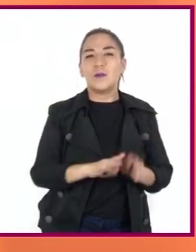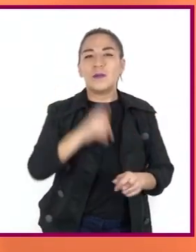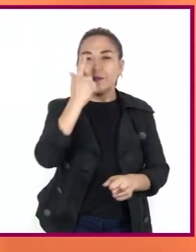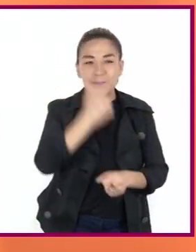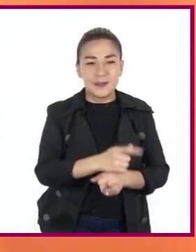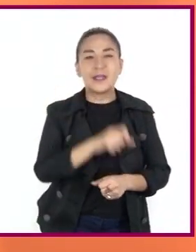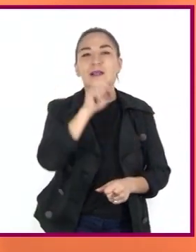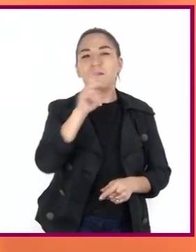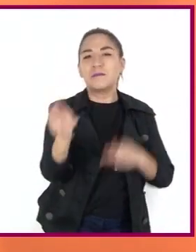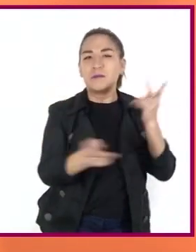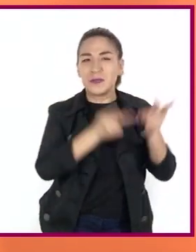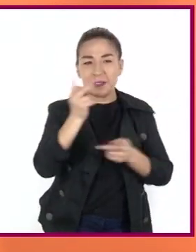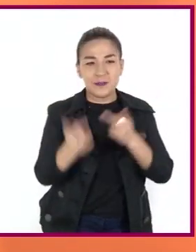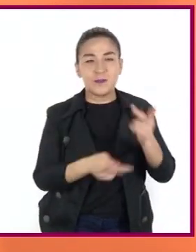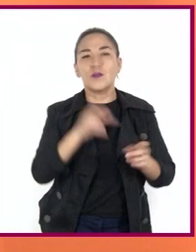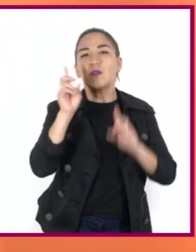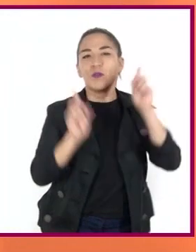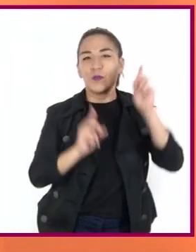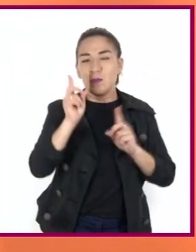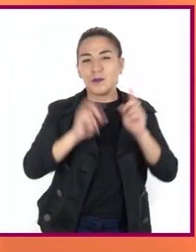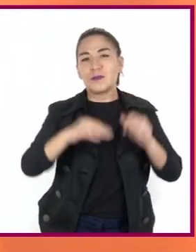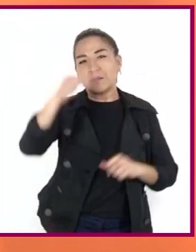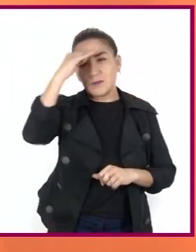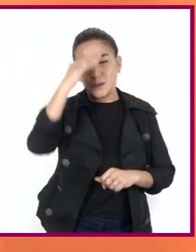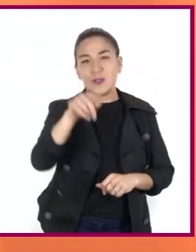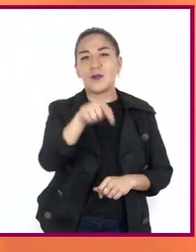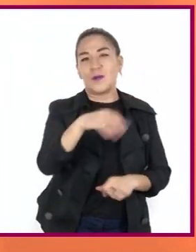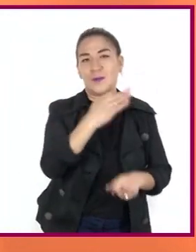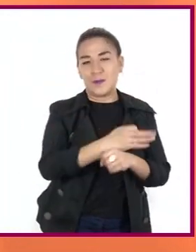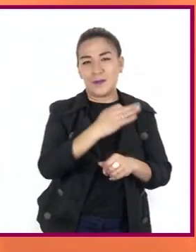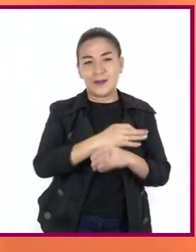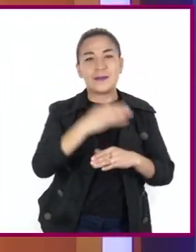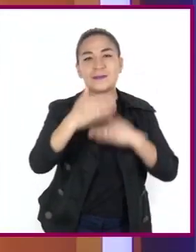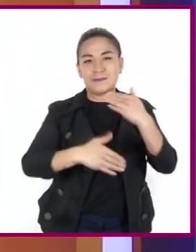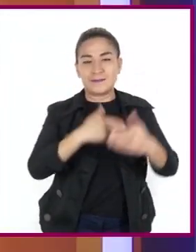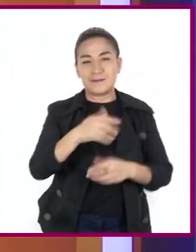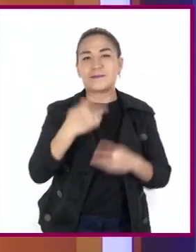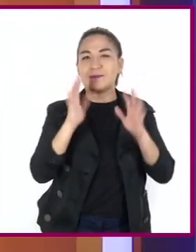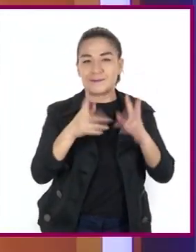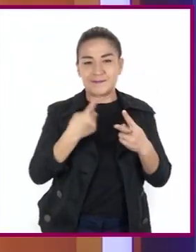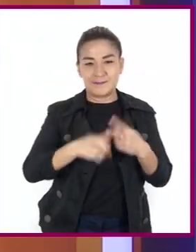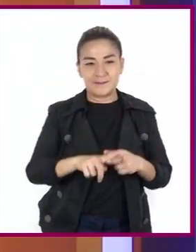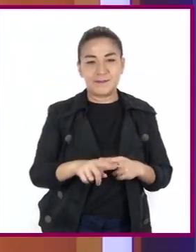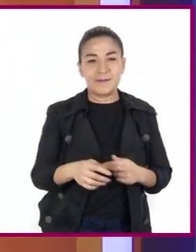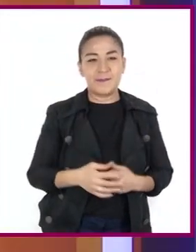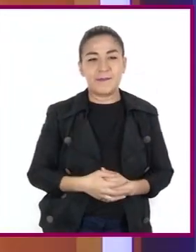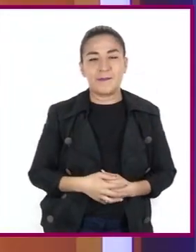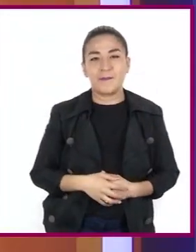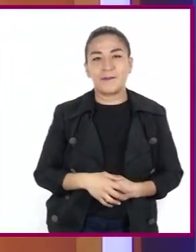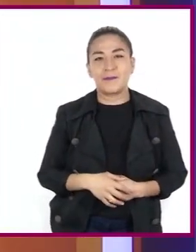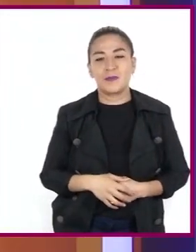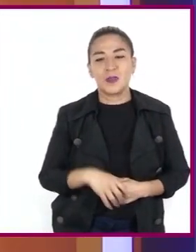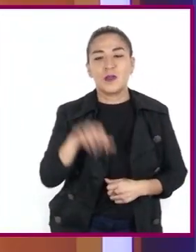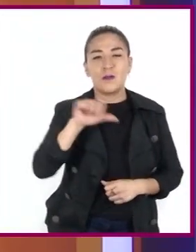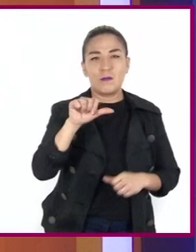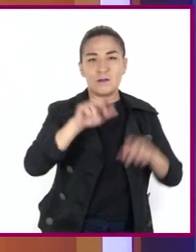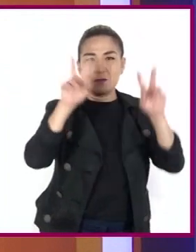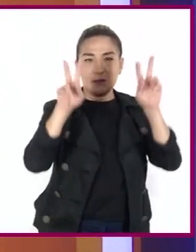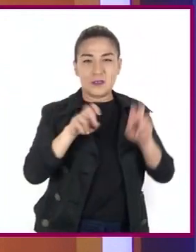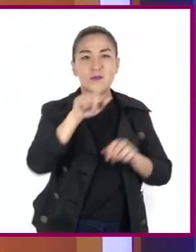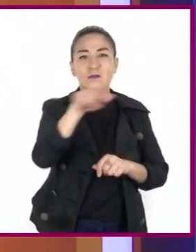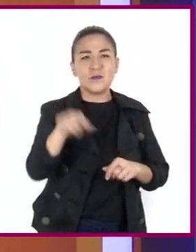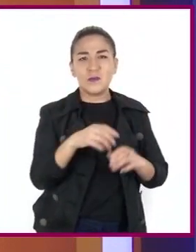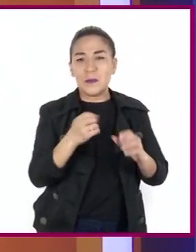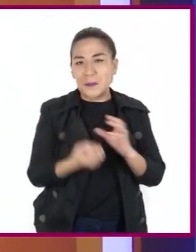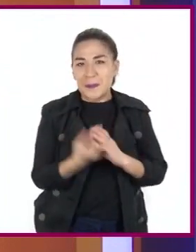como de las preguntas, dudas y reflexiones que desarrollen. Comencemos. El tema a estudiar no es nuevo para ustedes, pues